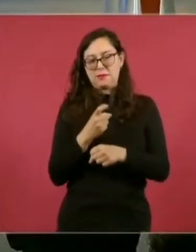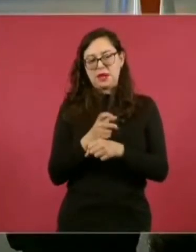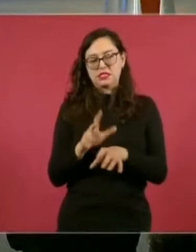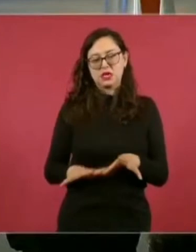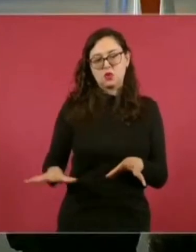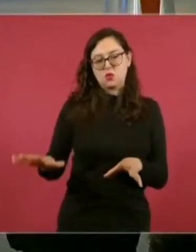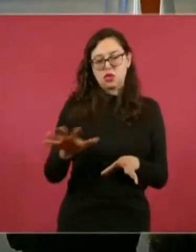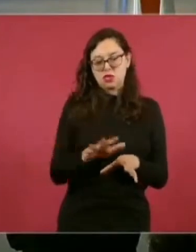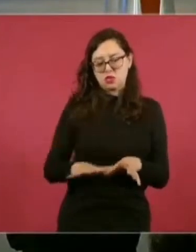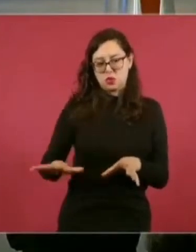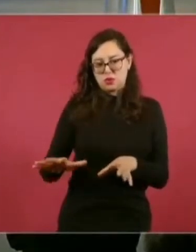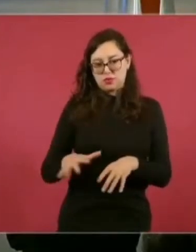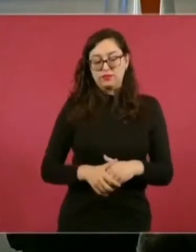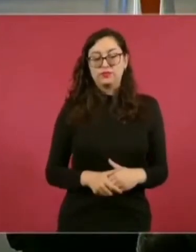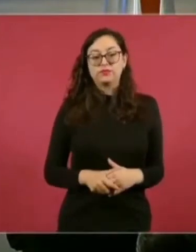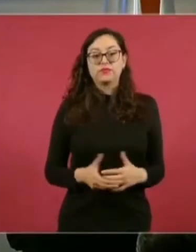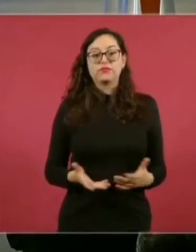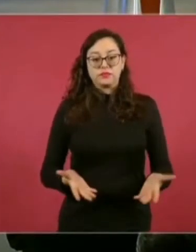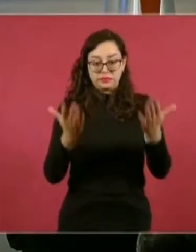Veracruz. Adelante.